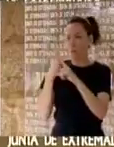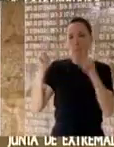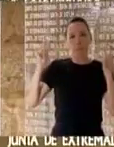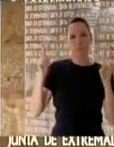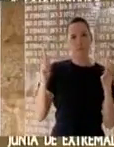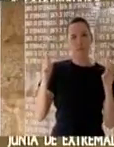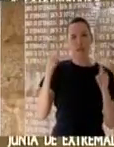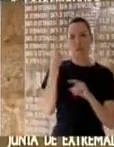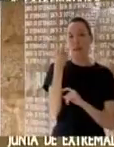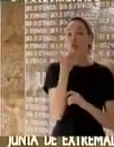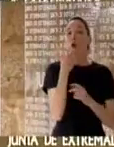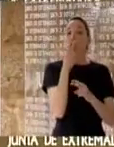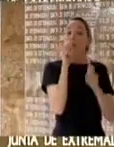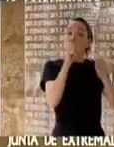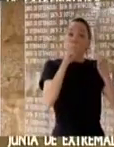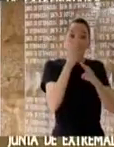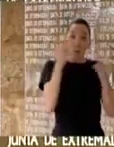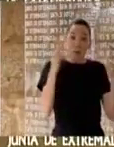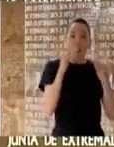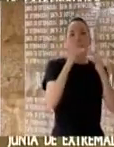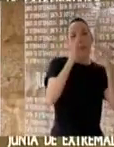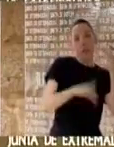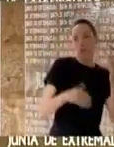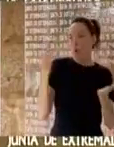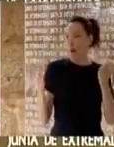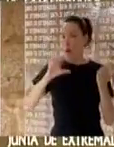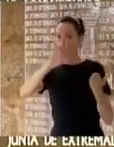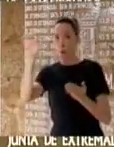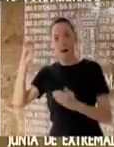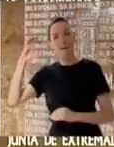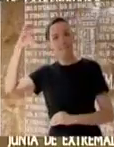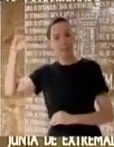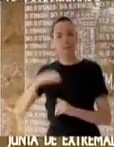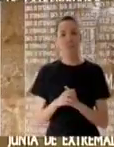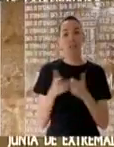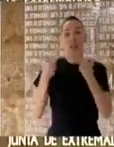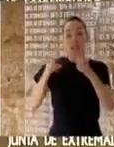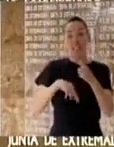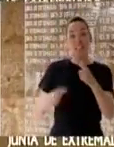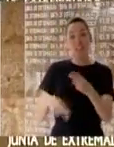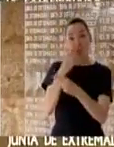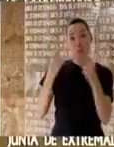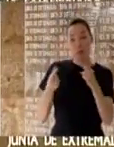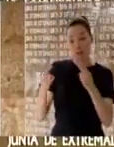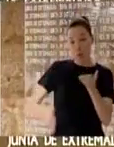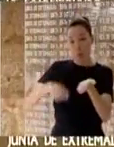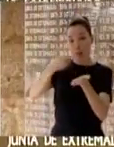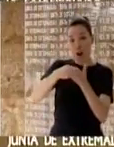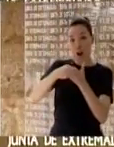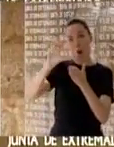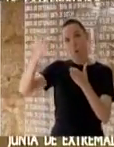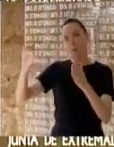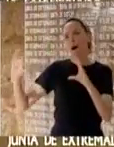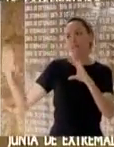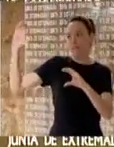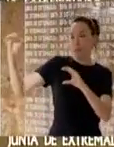menor inversión en educación pública respecto a la media europea, vamos a una menor inversión pública en sanidad pública respecto a la media europea, vamos